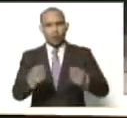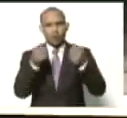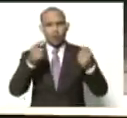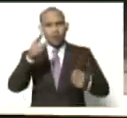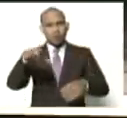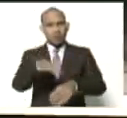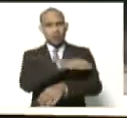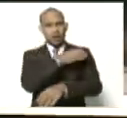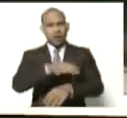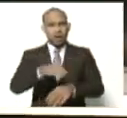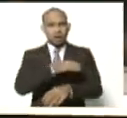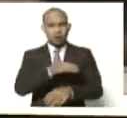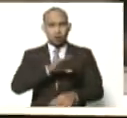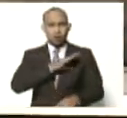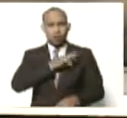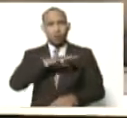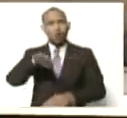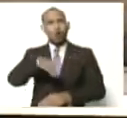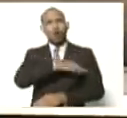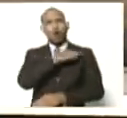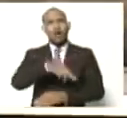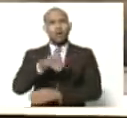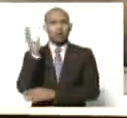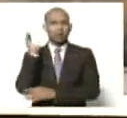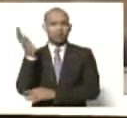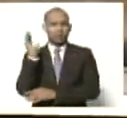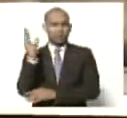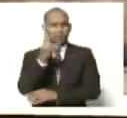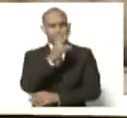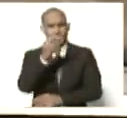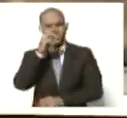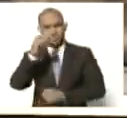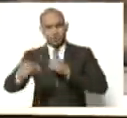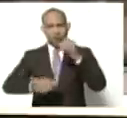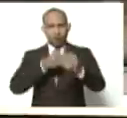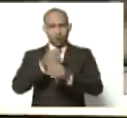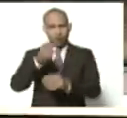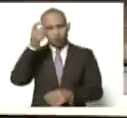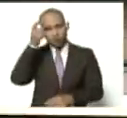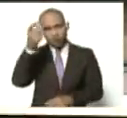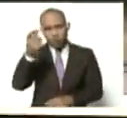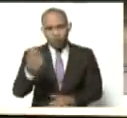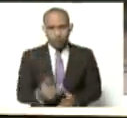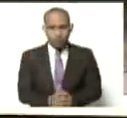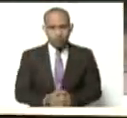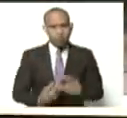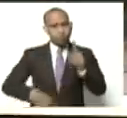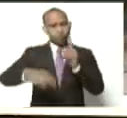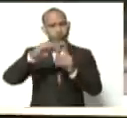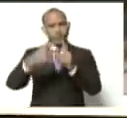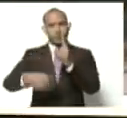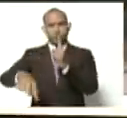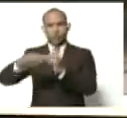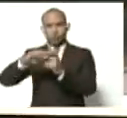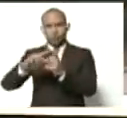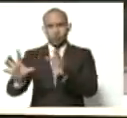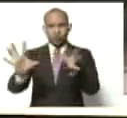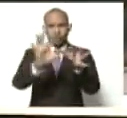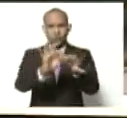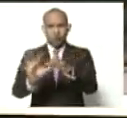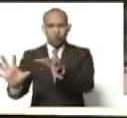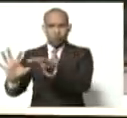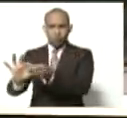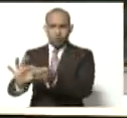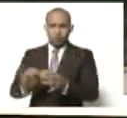canción casi que es el himno del Congreso Bicentenario del Pueblo. Sumar, sumar, unir,